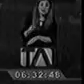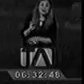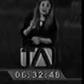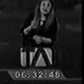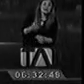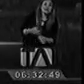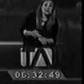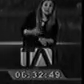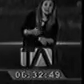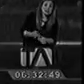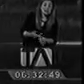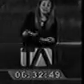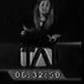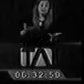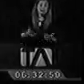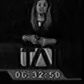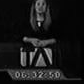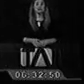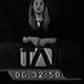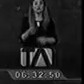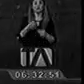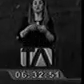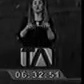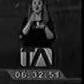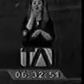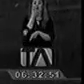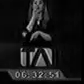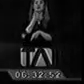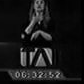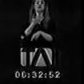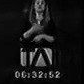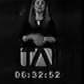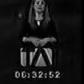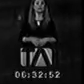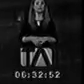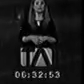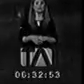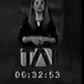ese día en el lugar equivocado. Fausto Yepes, 24 horas.